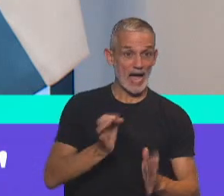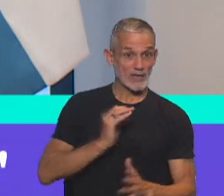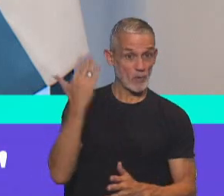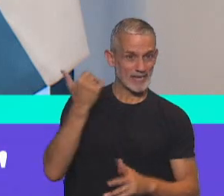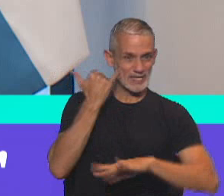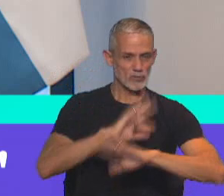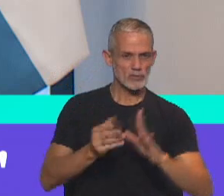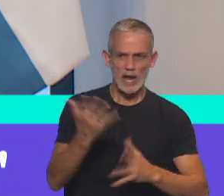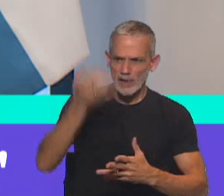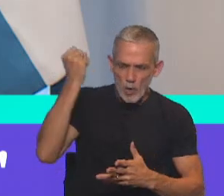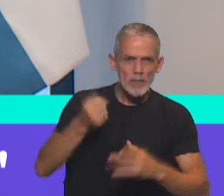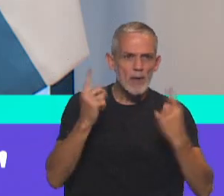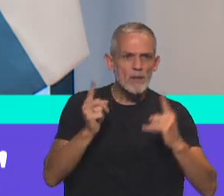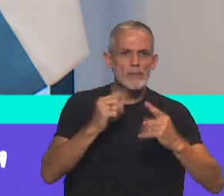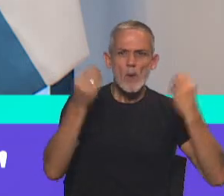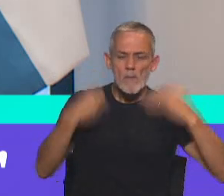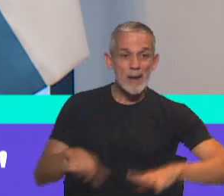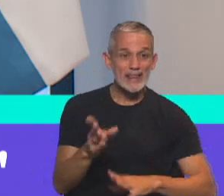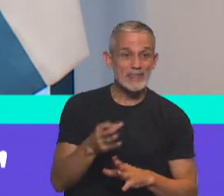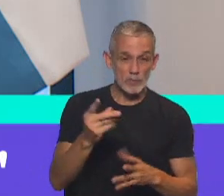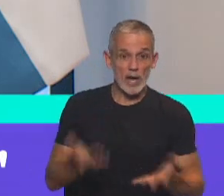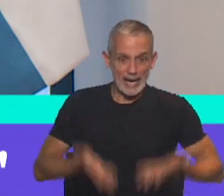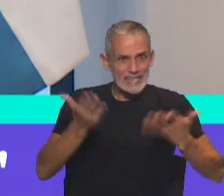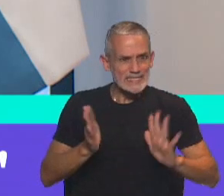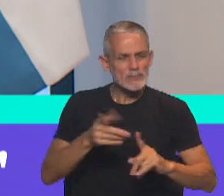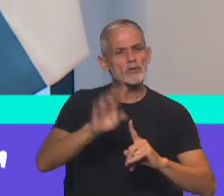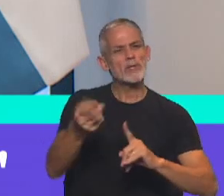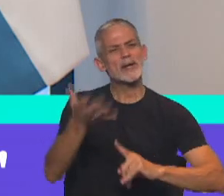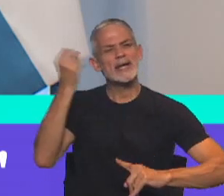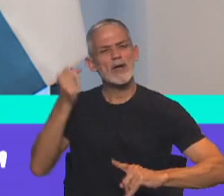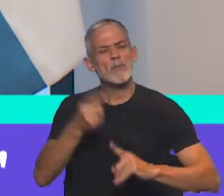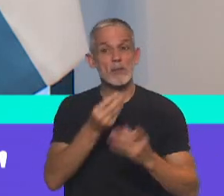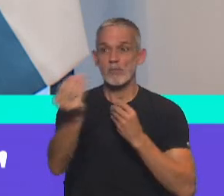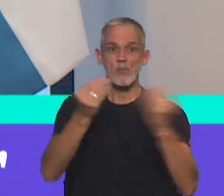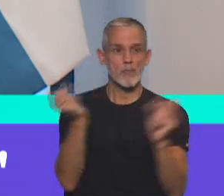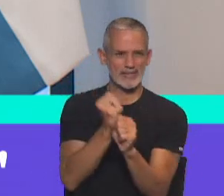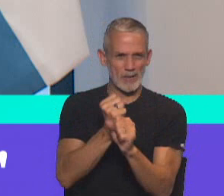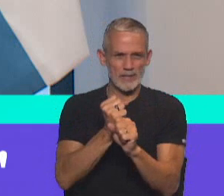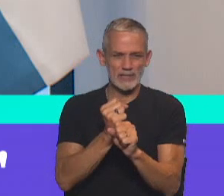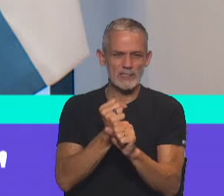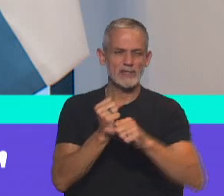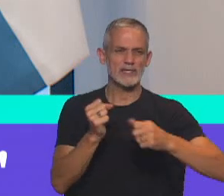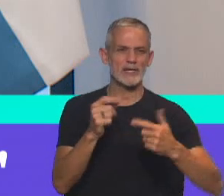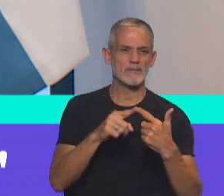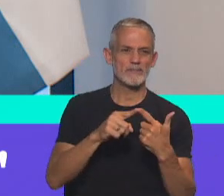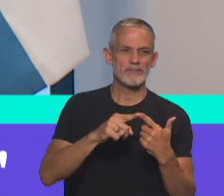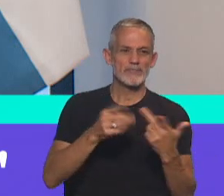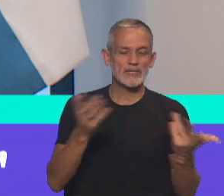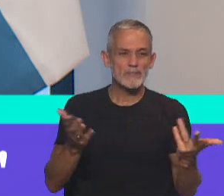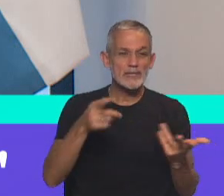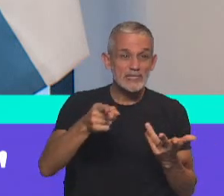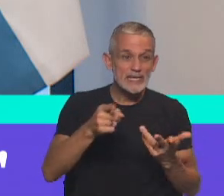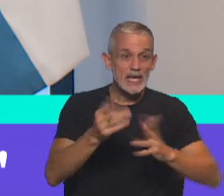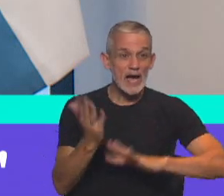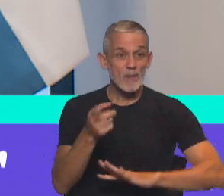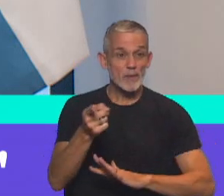nosotros recuperamos todo lo que habíamos perdido en pandemia en crecimiento pero también recuperamos estos empleos ya tenemos ya recuperamos